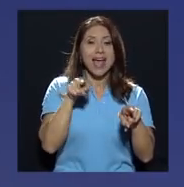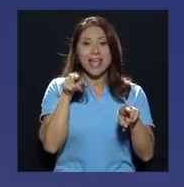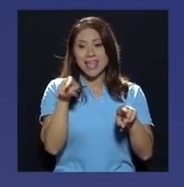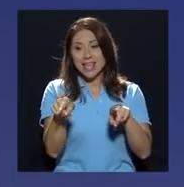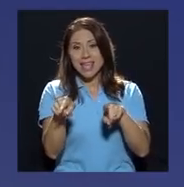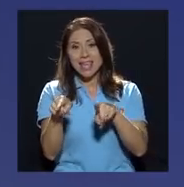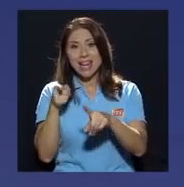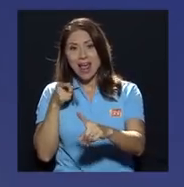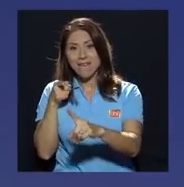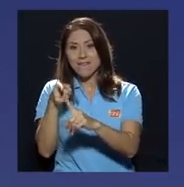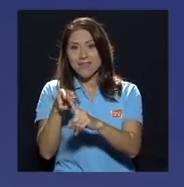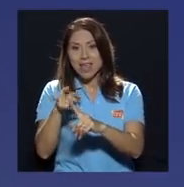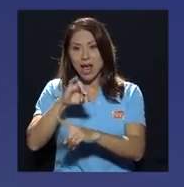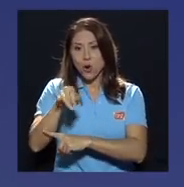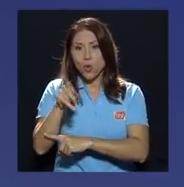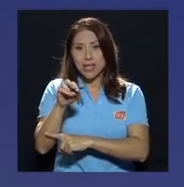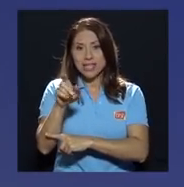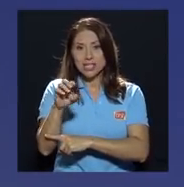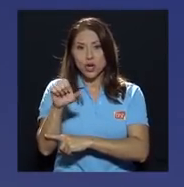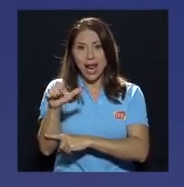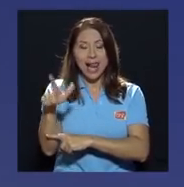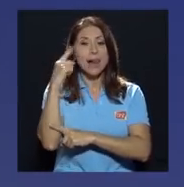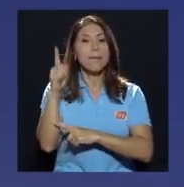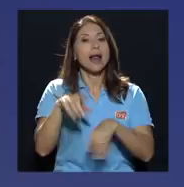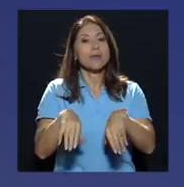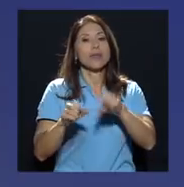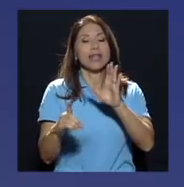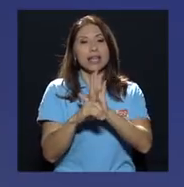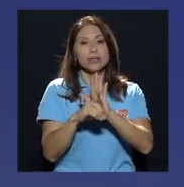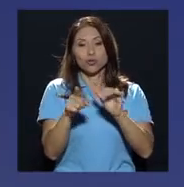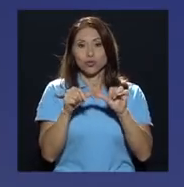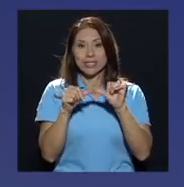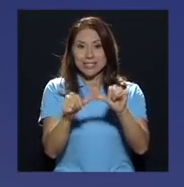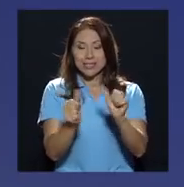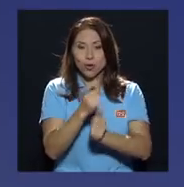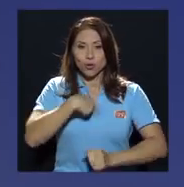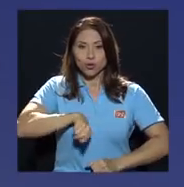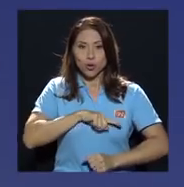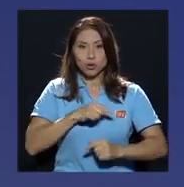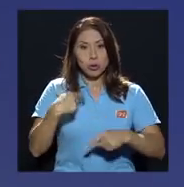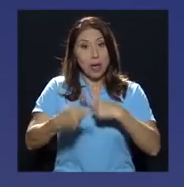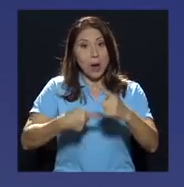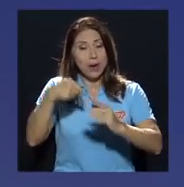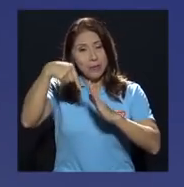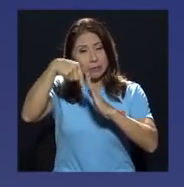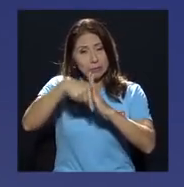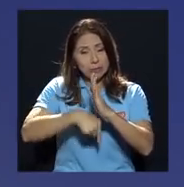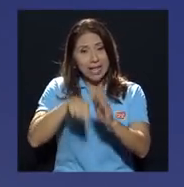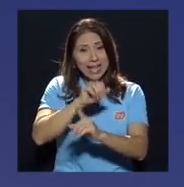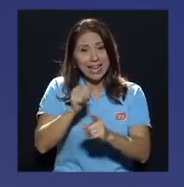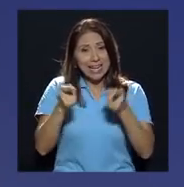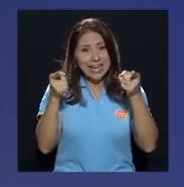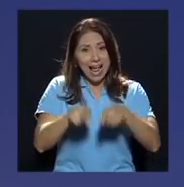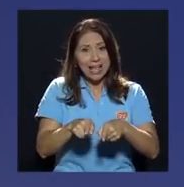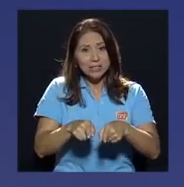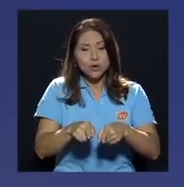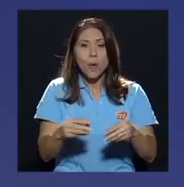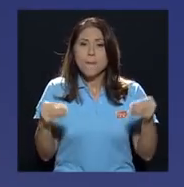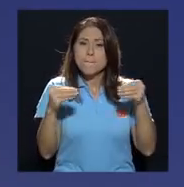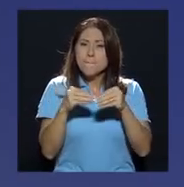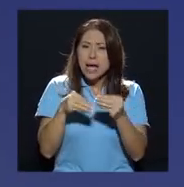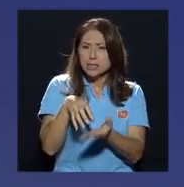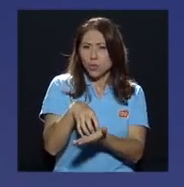en este caso específico la vía jurisdiccional para la reivindicación de derechos siga con nosotros que ahora vamos a profundizar en el caso tal vez